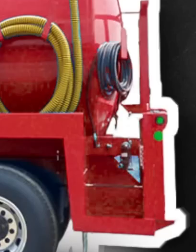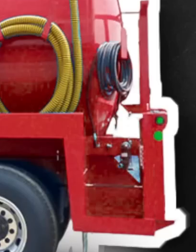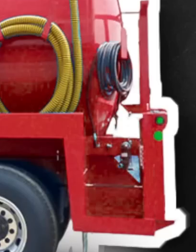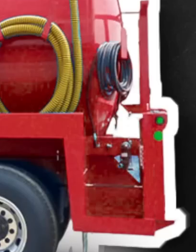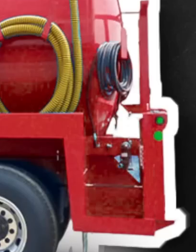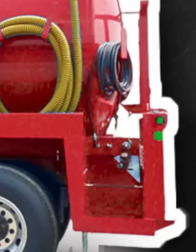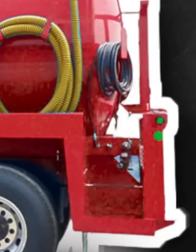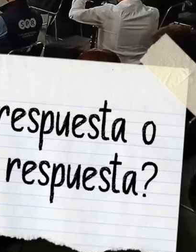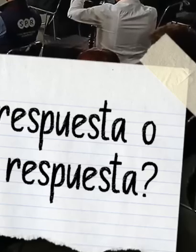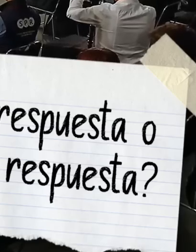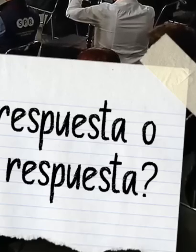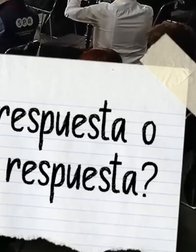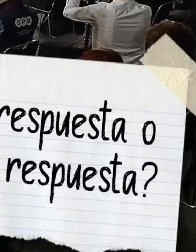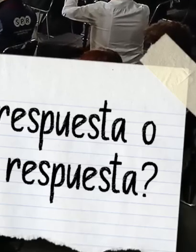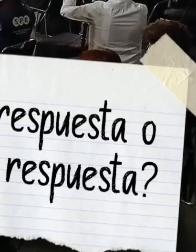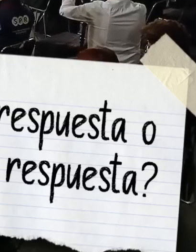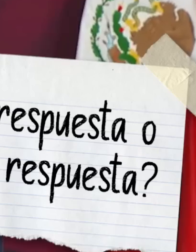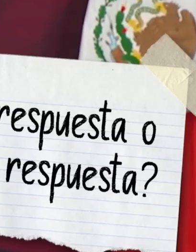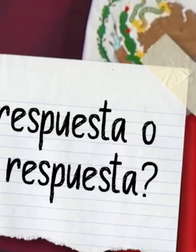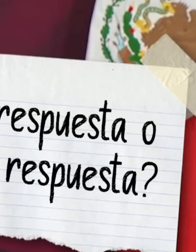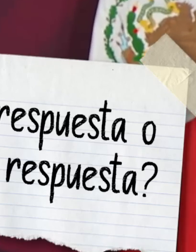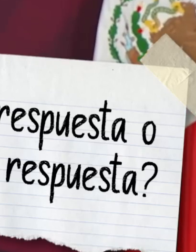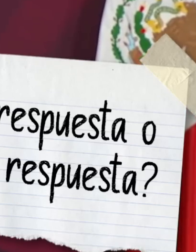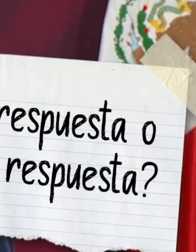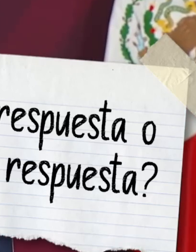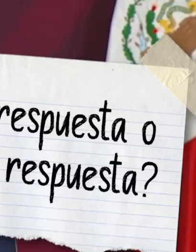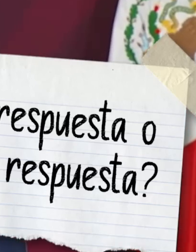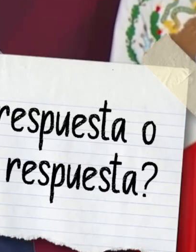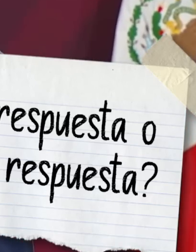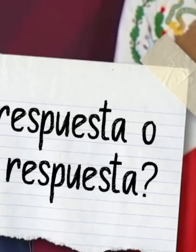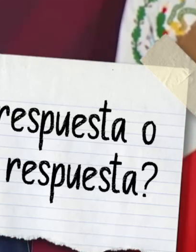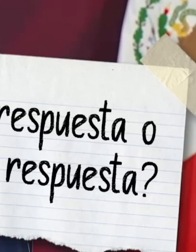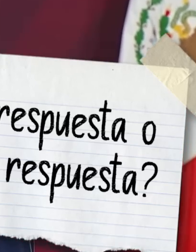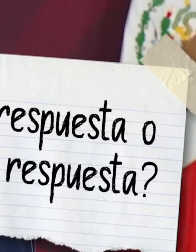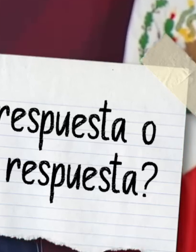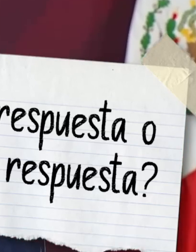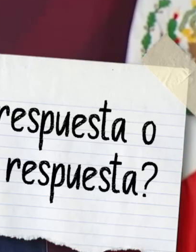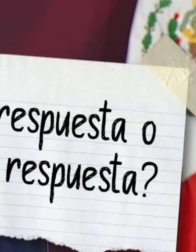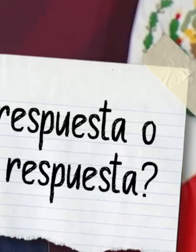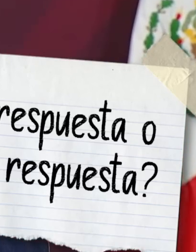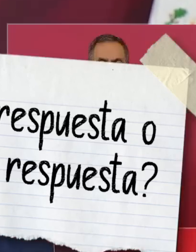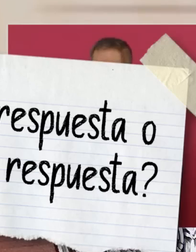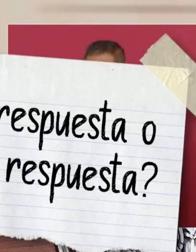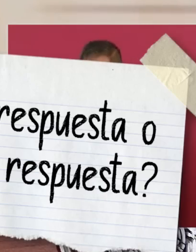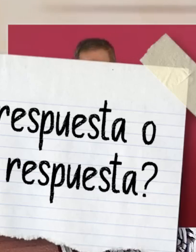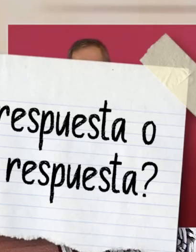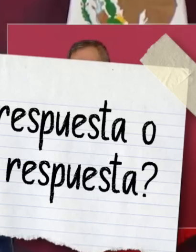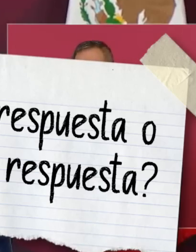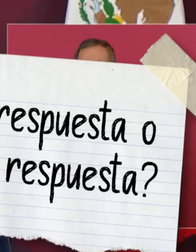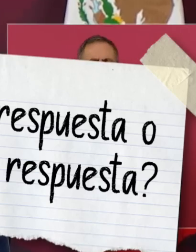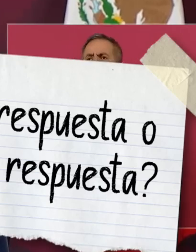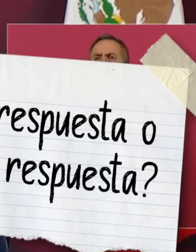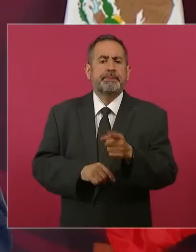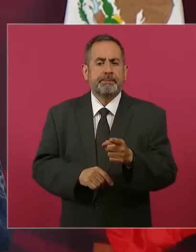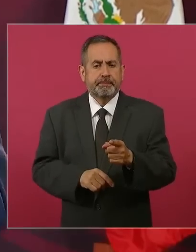pipas de atole a tus seguidores. Y es muy importante porque se complementa con el de jóvenes construyendo el futuro. Y en lo que